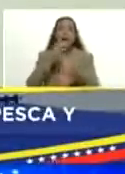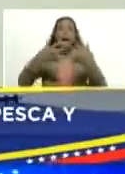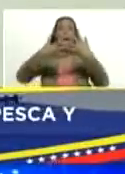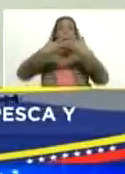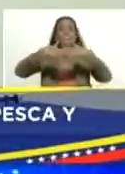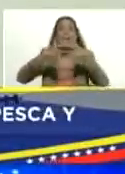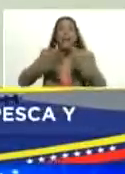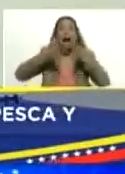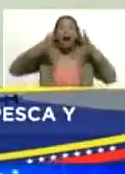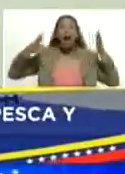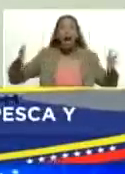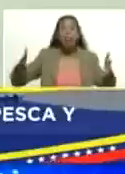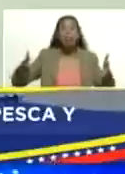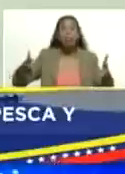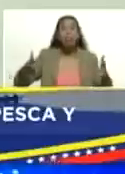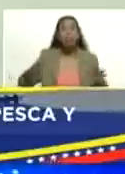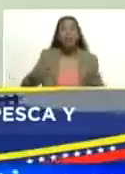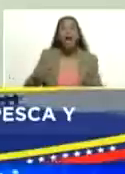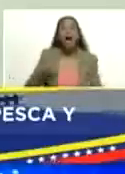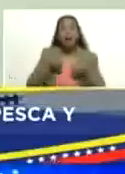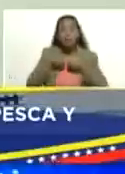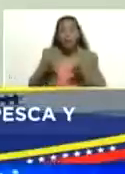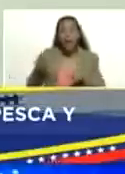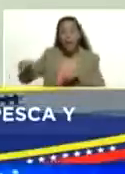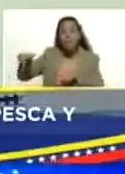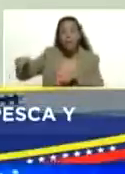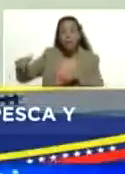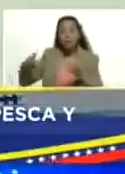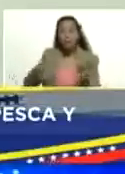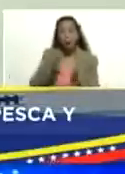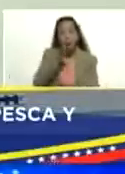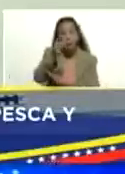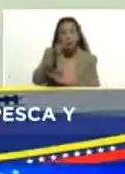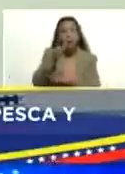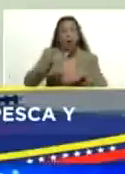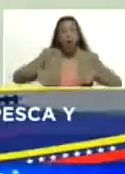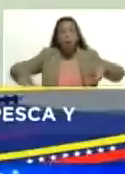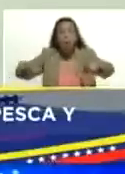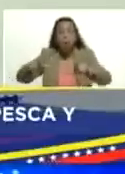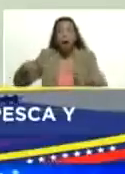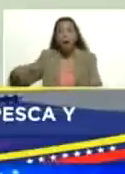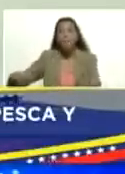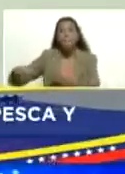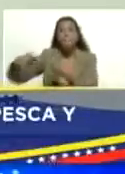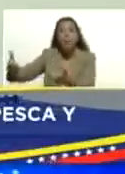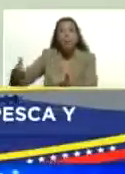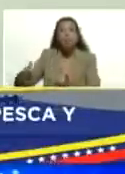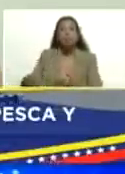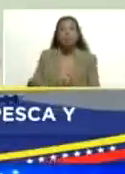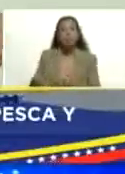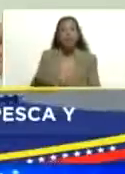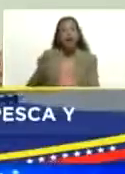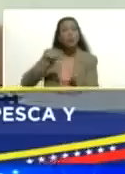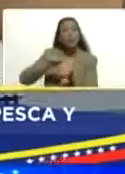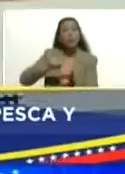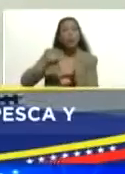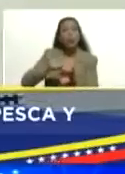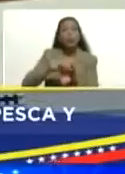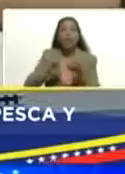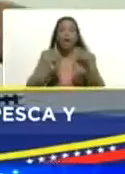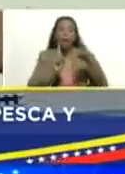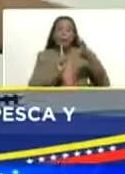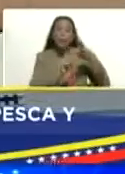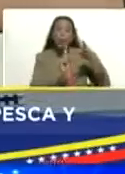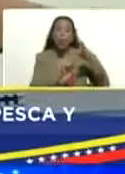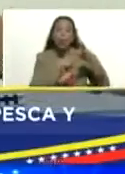y a los pescadores con la finalidad que fuera al programa de alimentación. El anterior punto, presidente, es el que va a activar